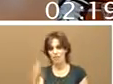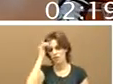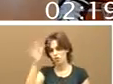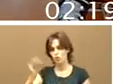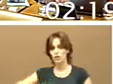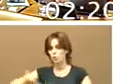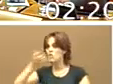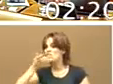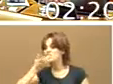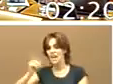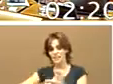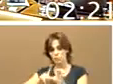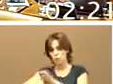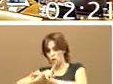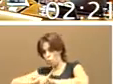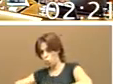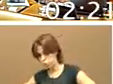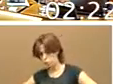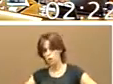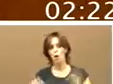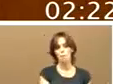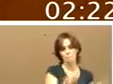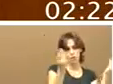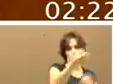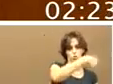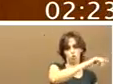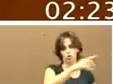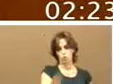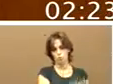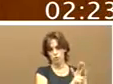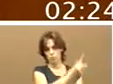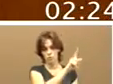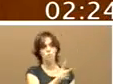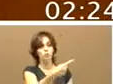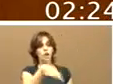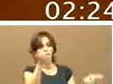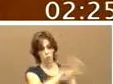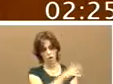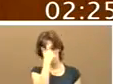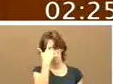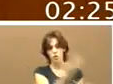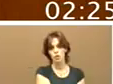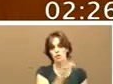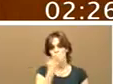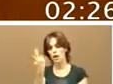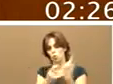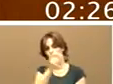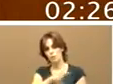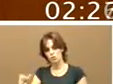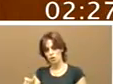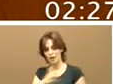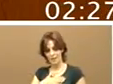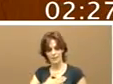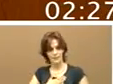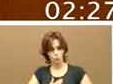cuanto peor le vaya a Extremadura mejor le irá a ustedes y que equivocados que están mientras unos se dedican a poner palos en la